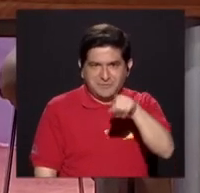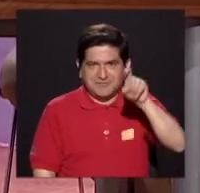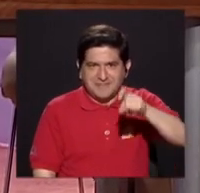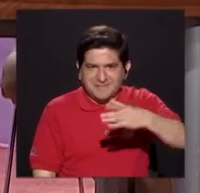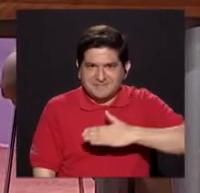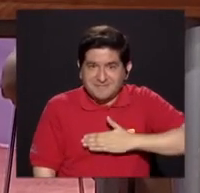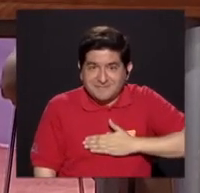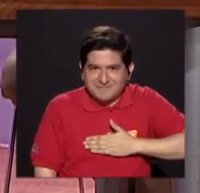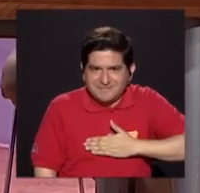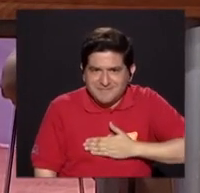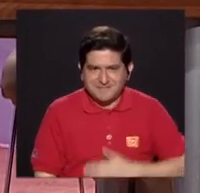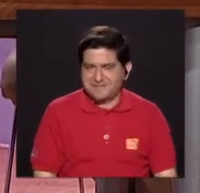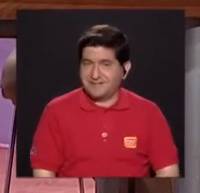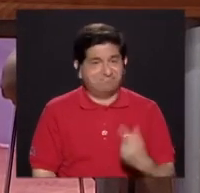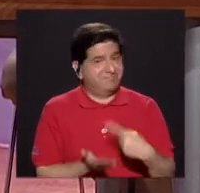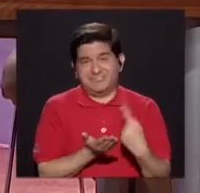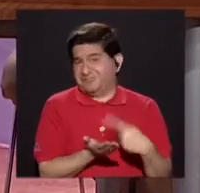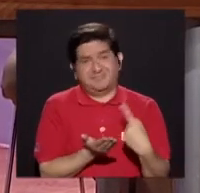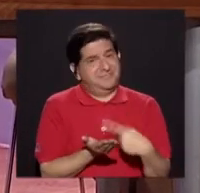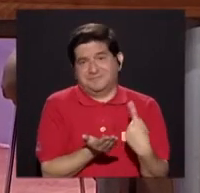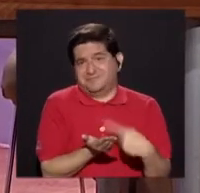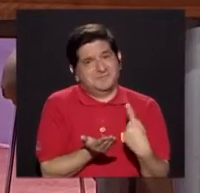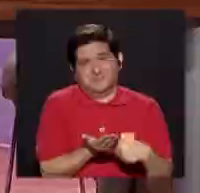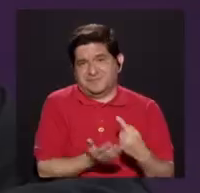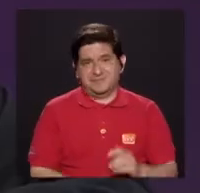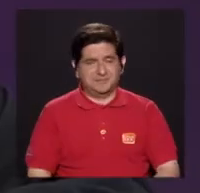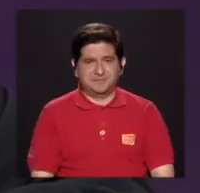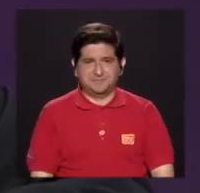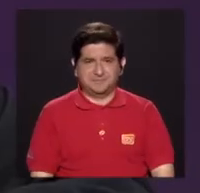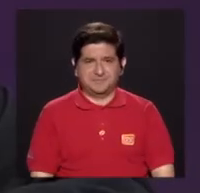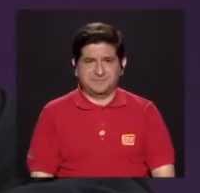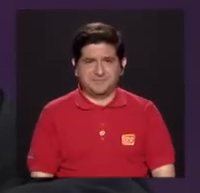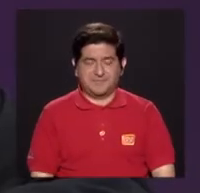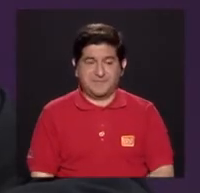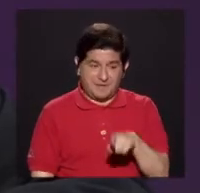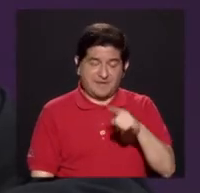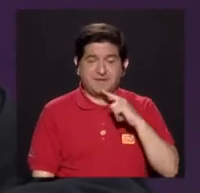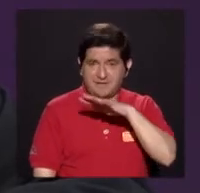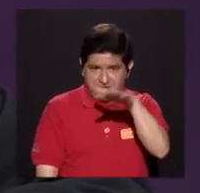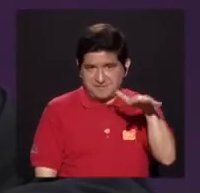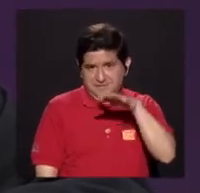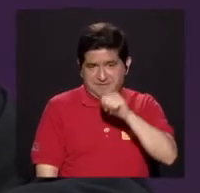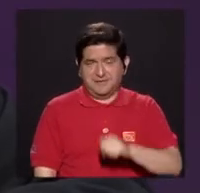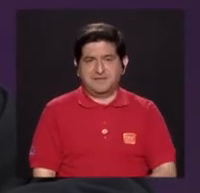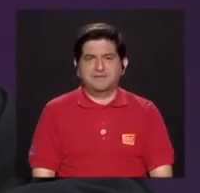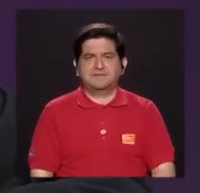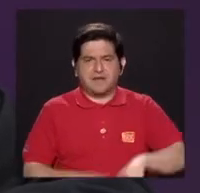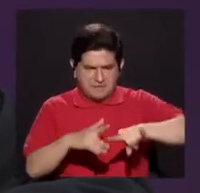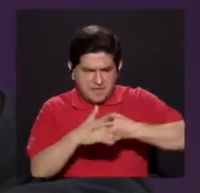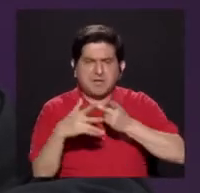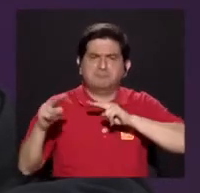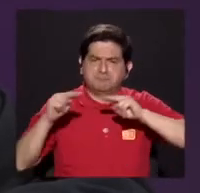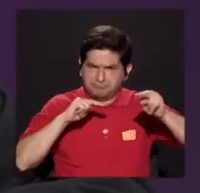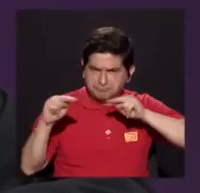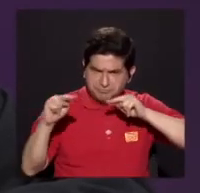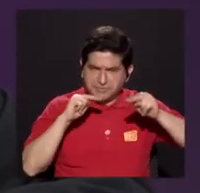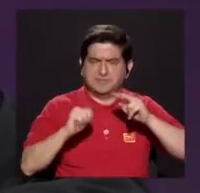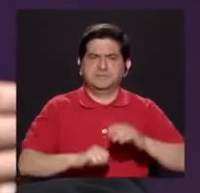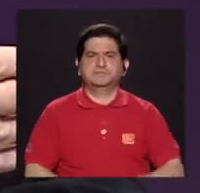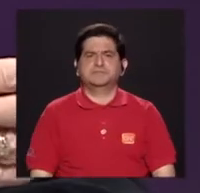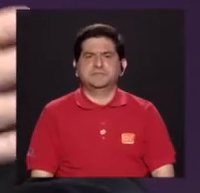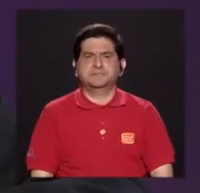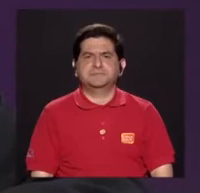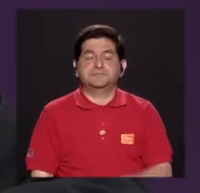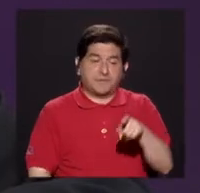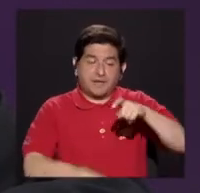necesitas. No hay discusión, ¿verdad? Entonces, ante esa realidad, empieza una negociación en